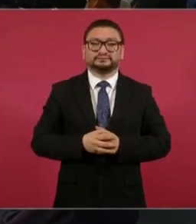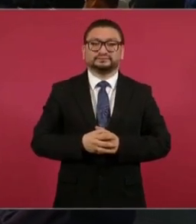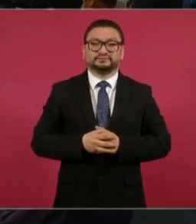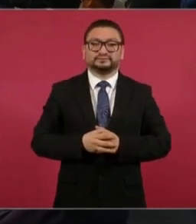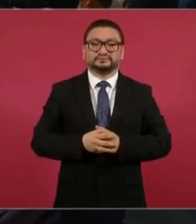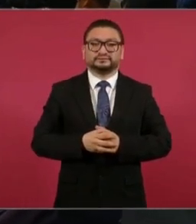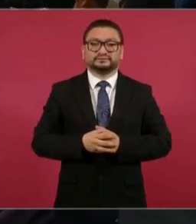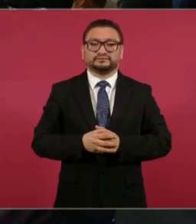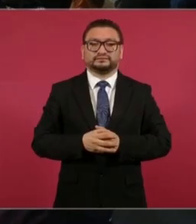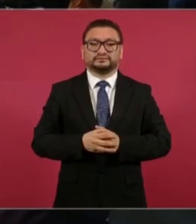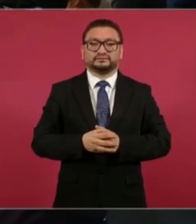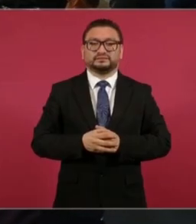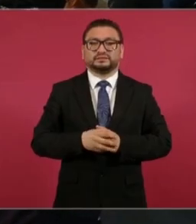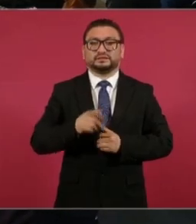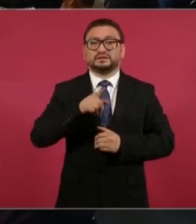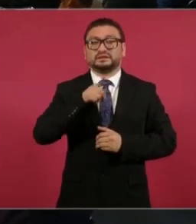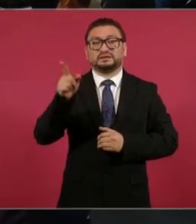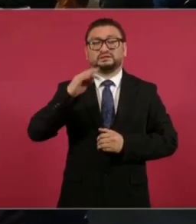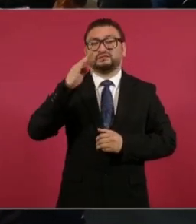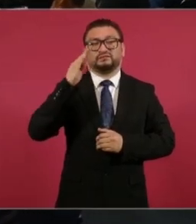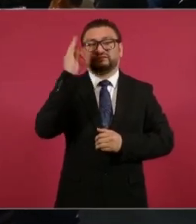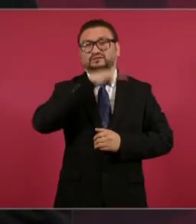este unos